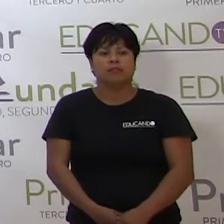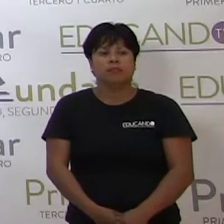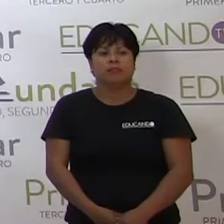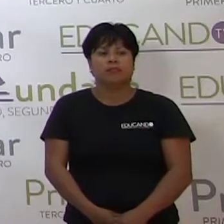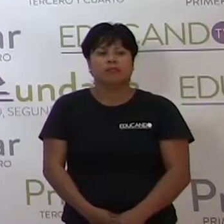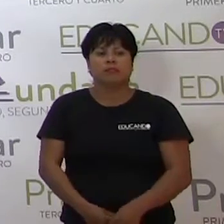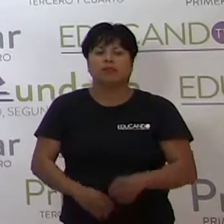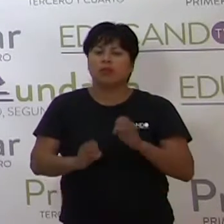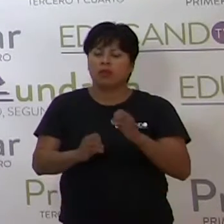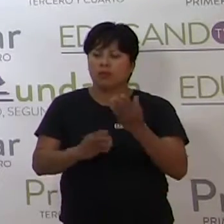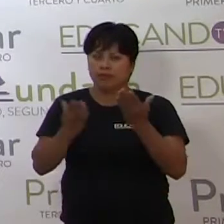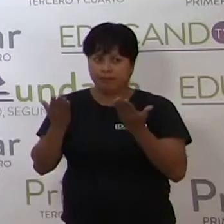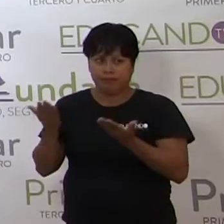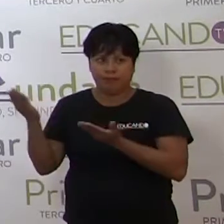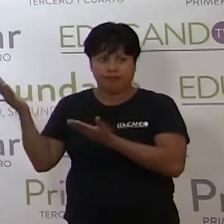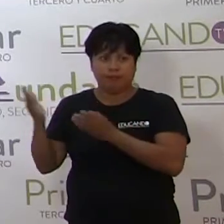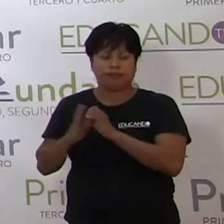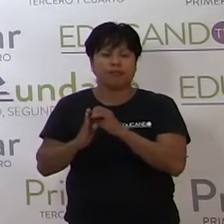O en este caso,